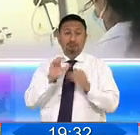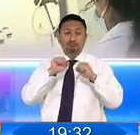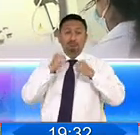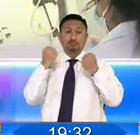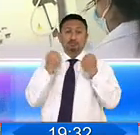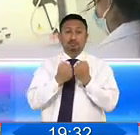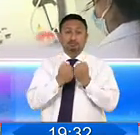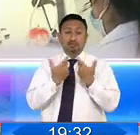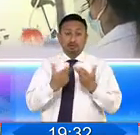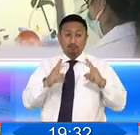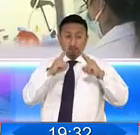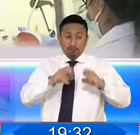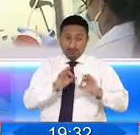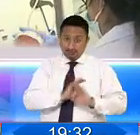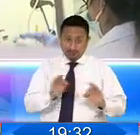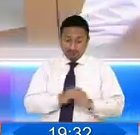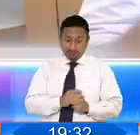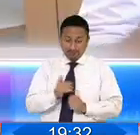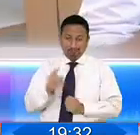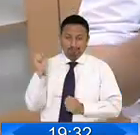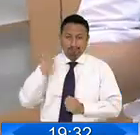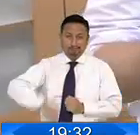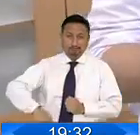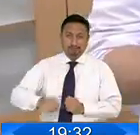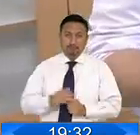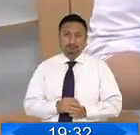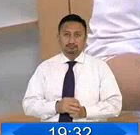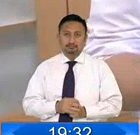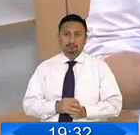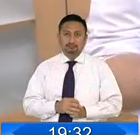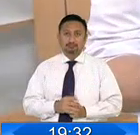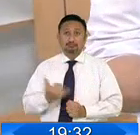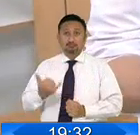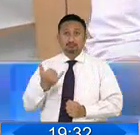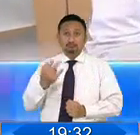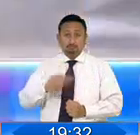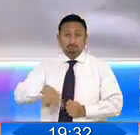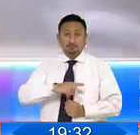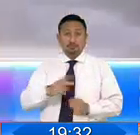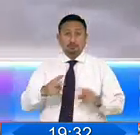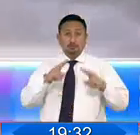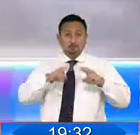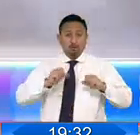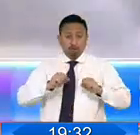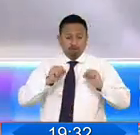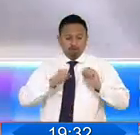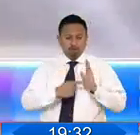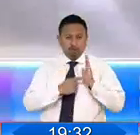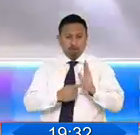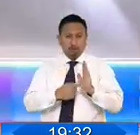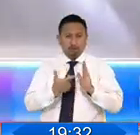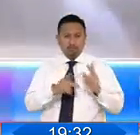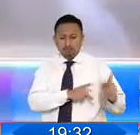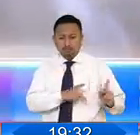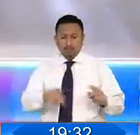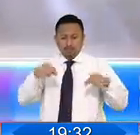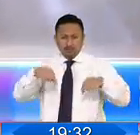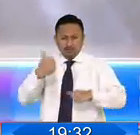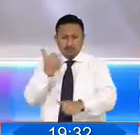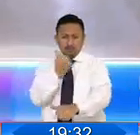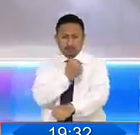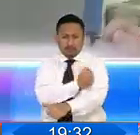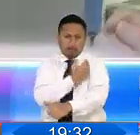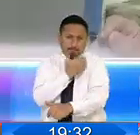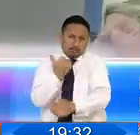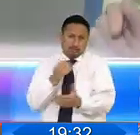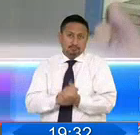que no investiga, sociedad que pierde. De encontrar una constante, es posible que los resultados sirvan para mejorar los planes de inmunización en el